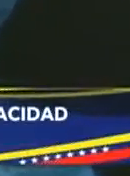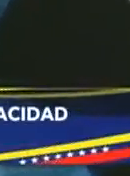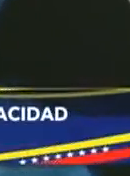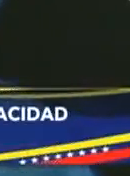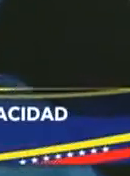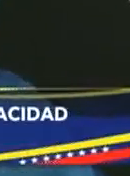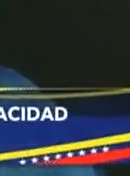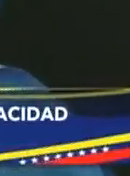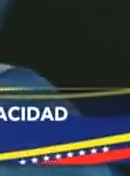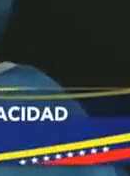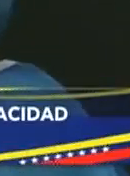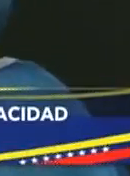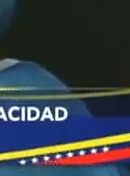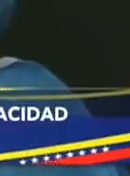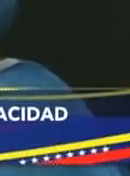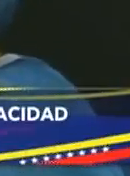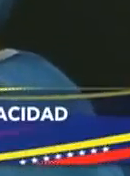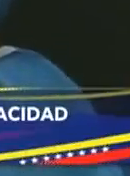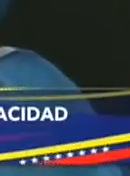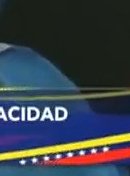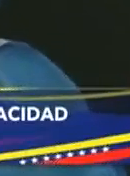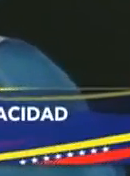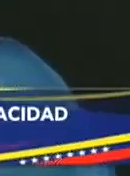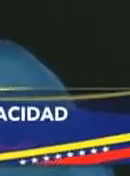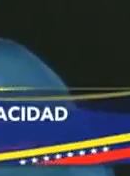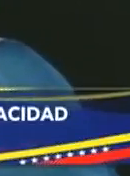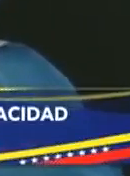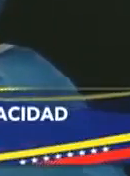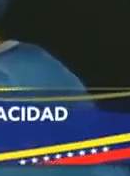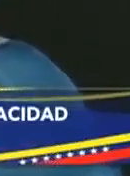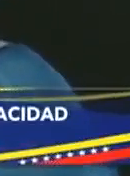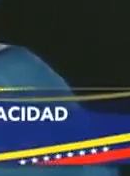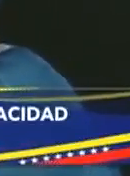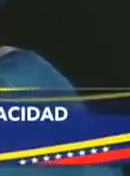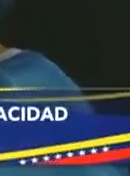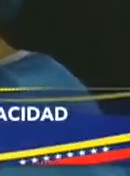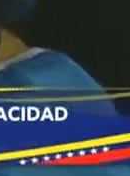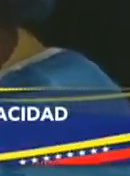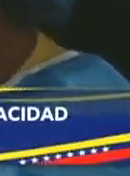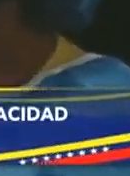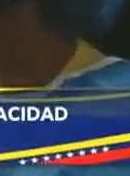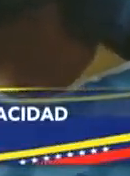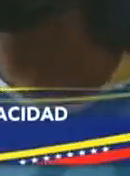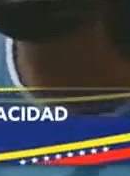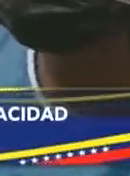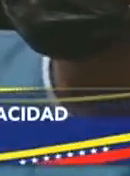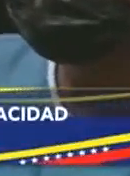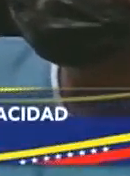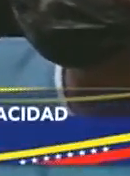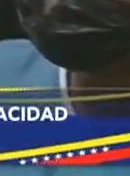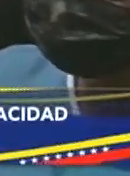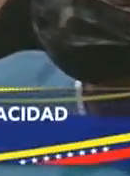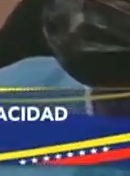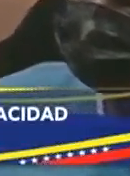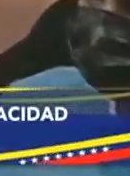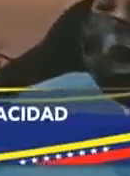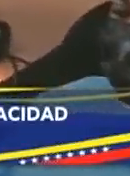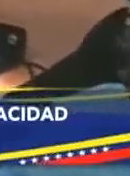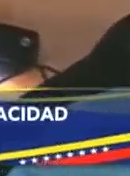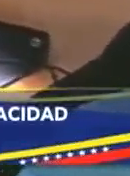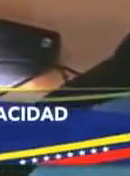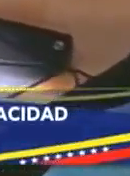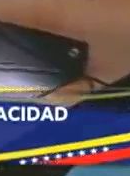también, bueno, es una de las pacientes que hoy se ha atendido, más de 30 pacientes, y se le está, después de todo el proceso, colocándole